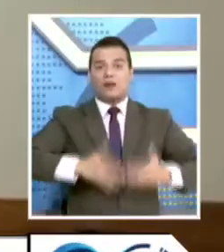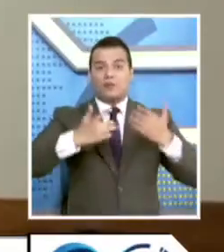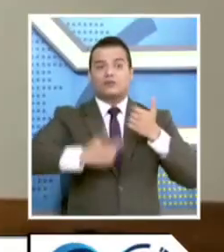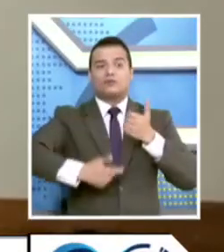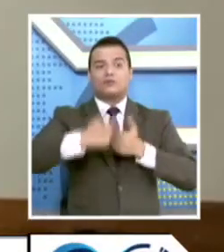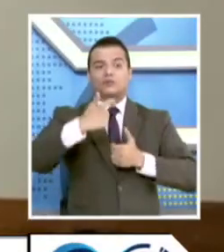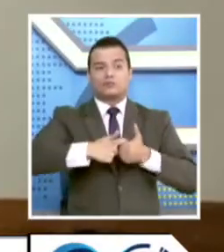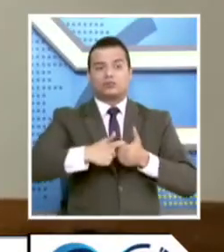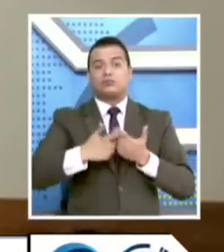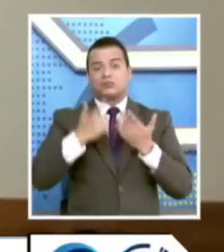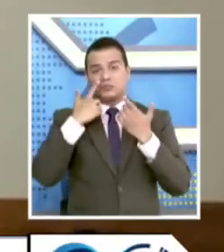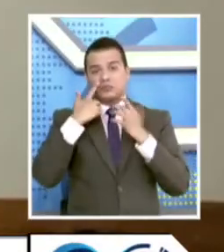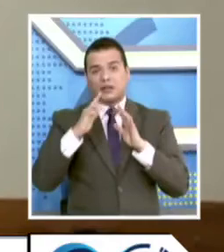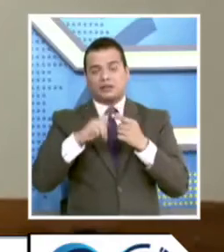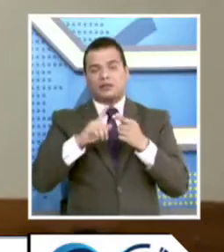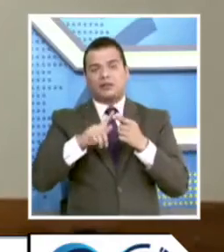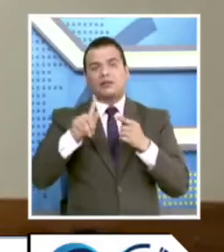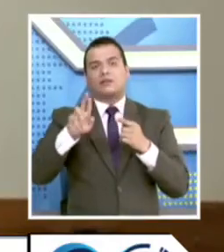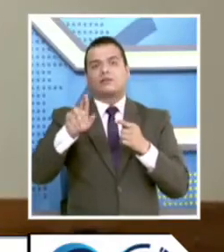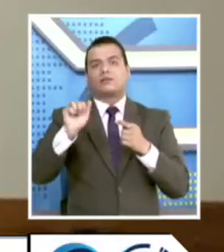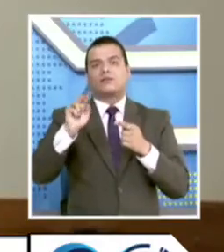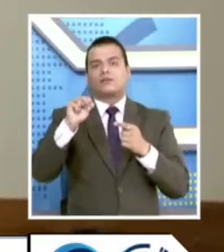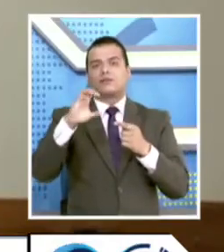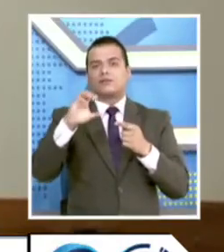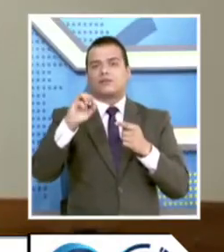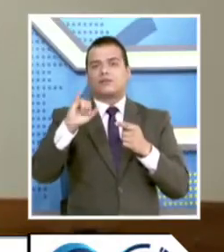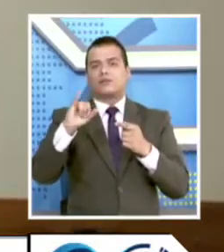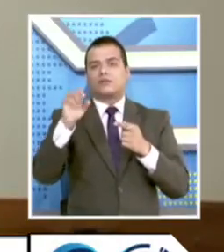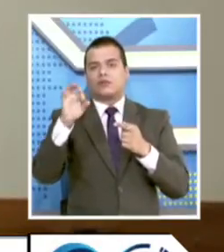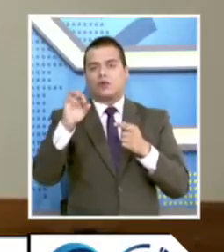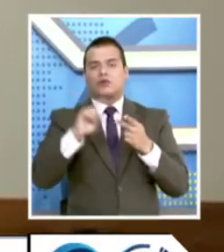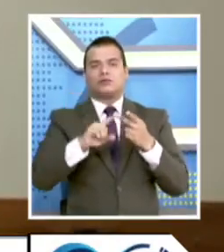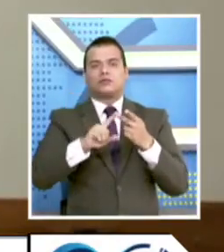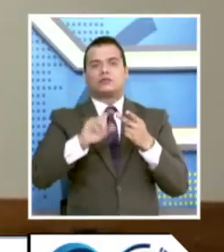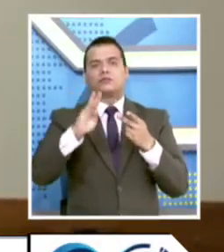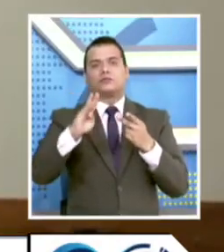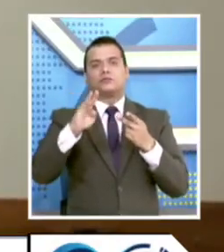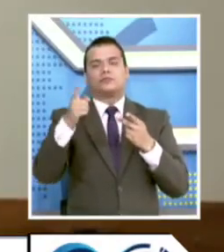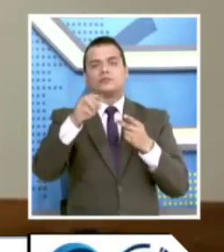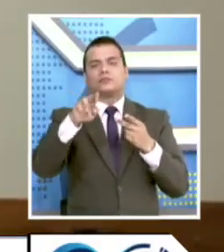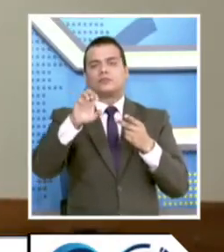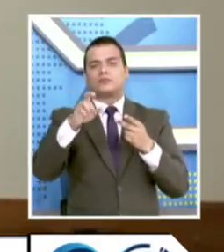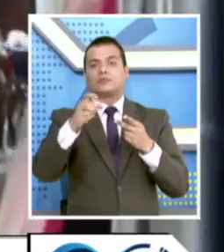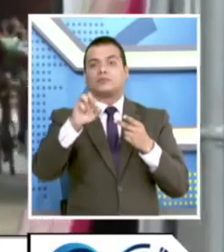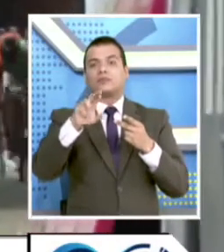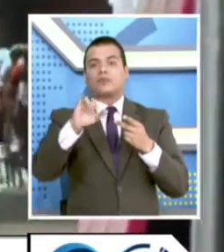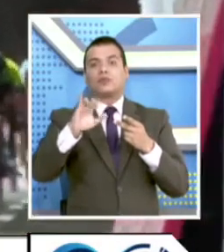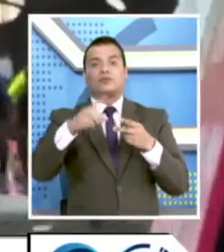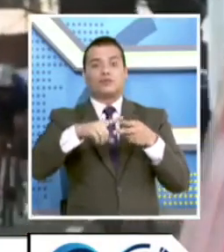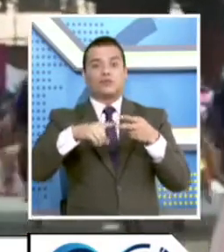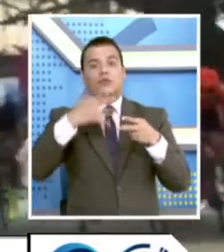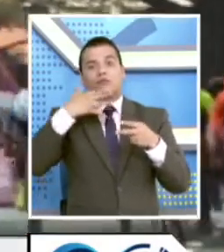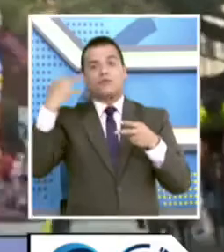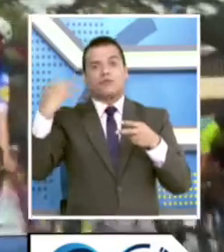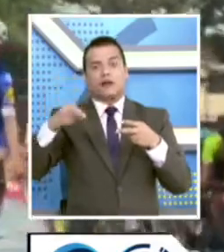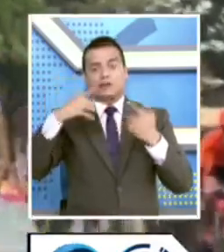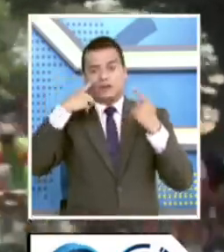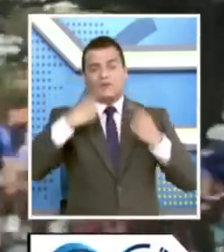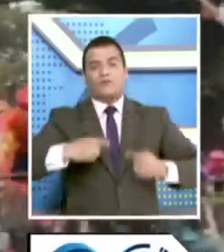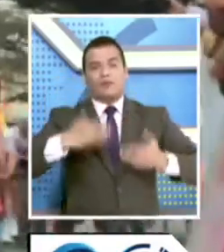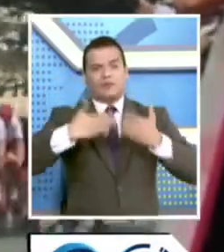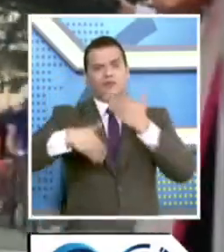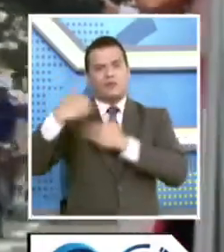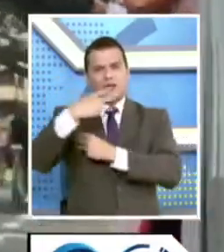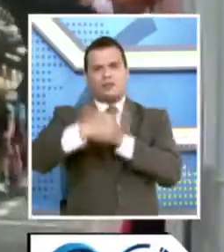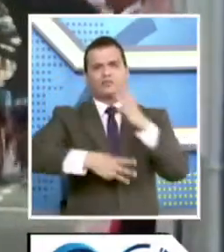de que tengamos a François Pervis, a Gregory Boyer, franceses que hicieron historia en los mundiales